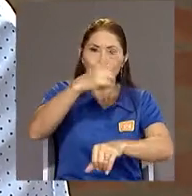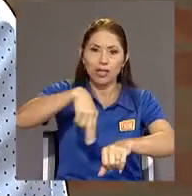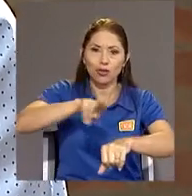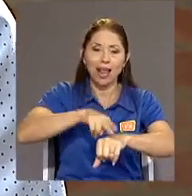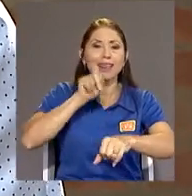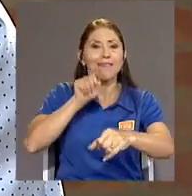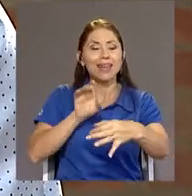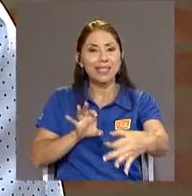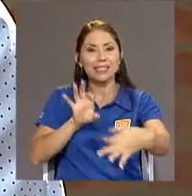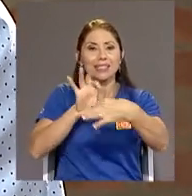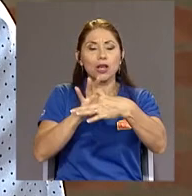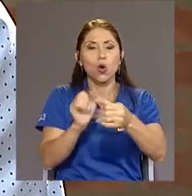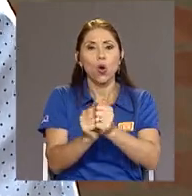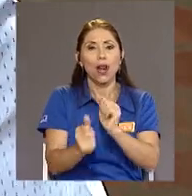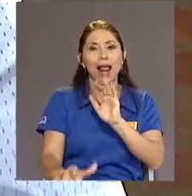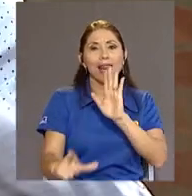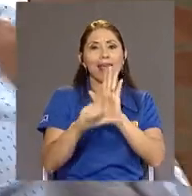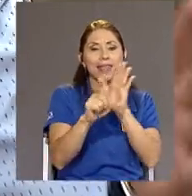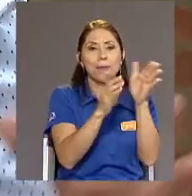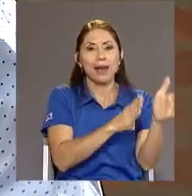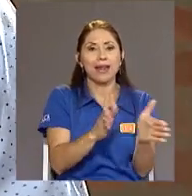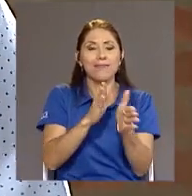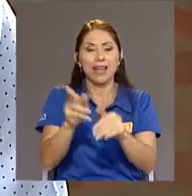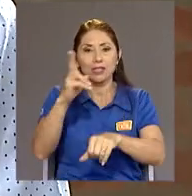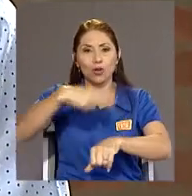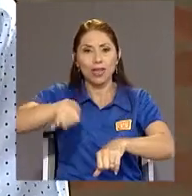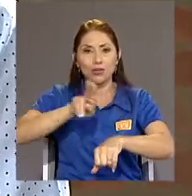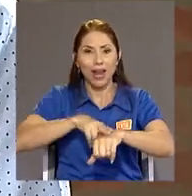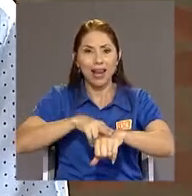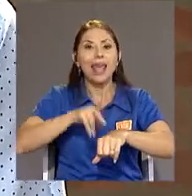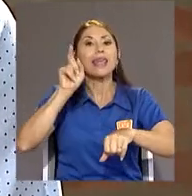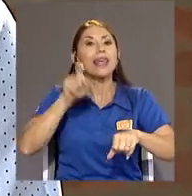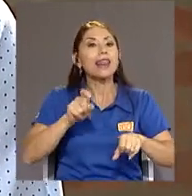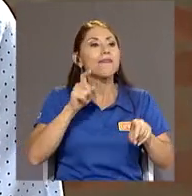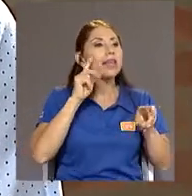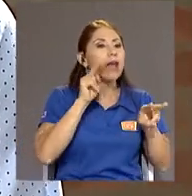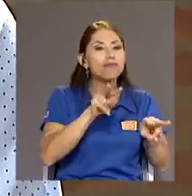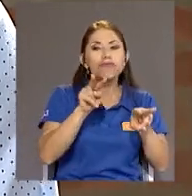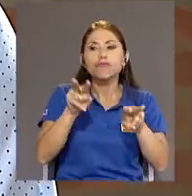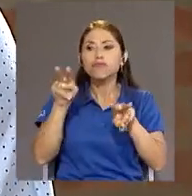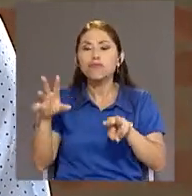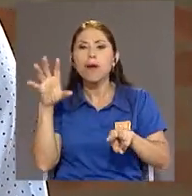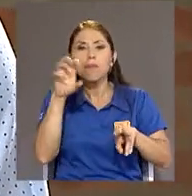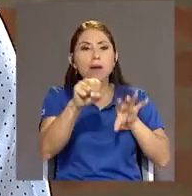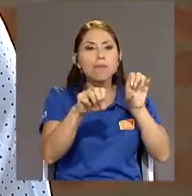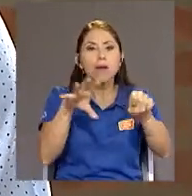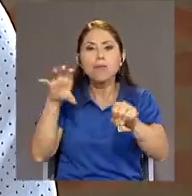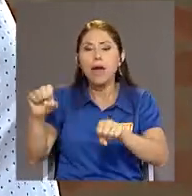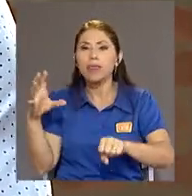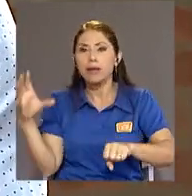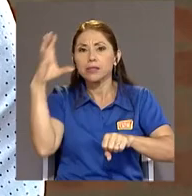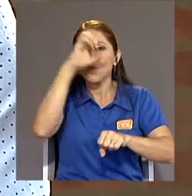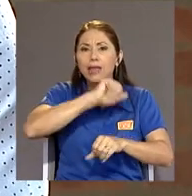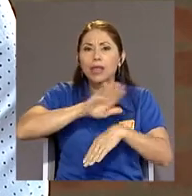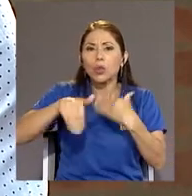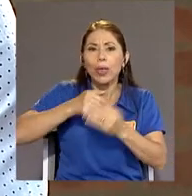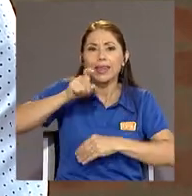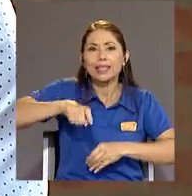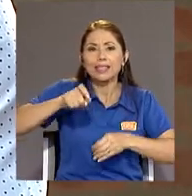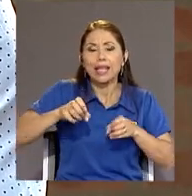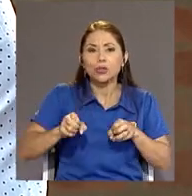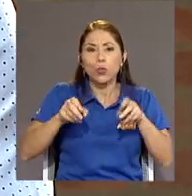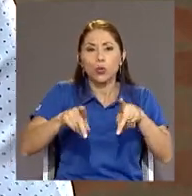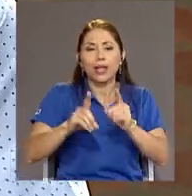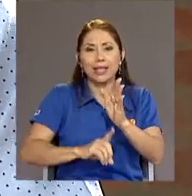Ley de Planificación Nacional, que debería mapear todas esas necesidades poblacionales y oportunidades para el desarrollo, y a partir de